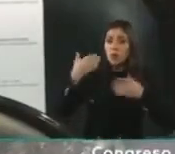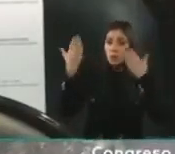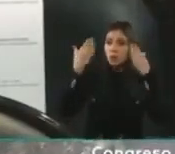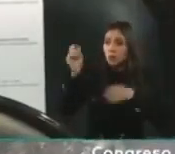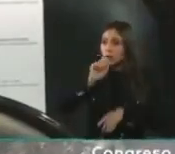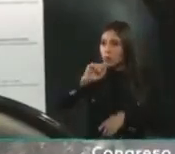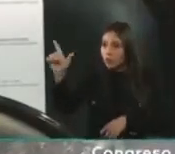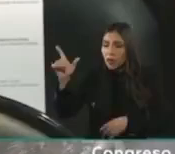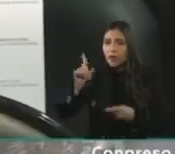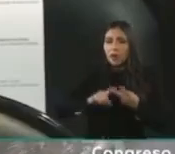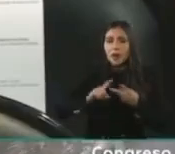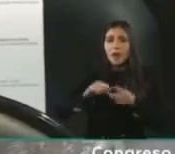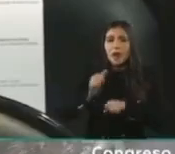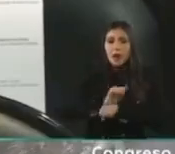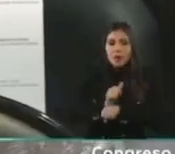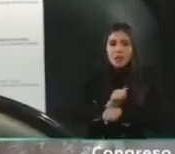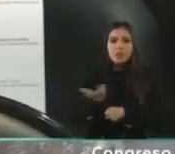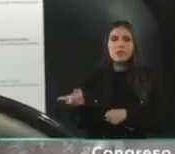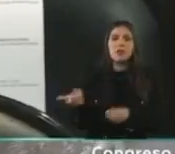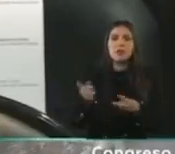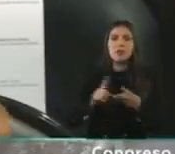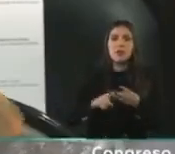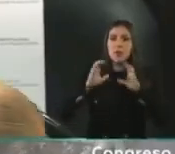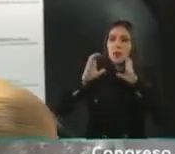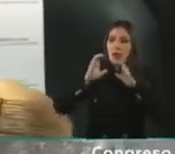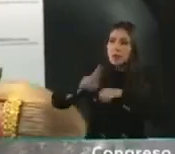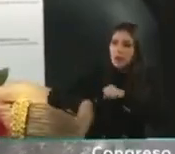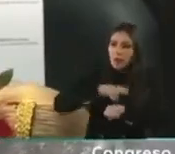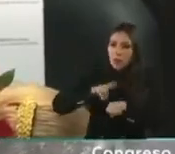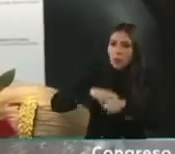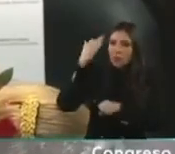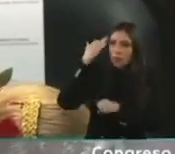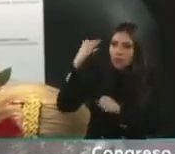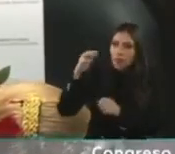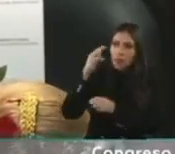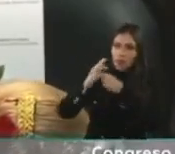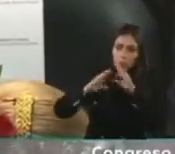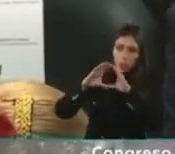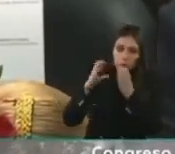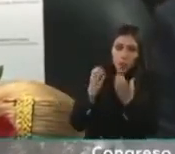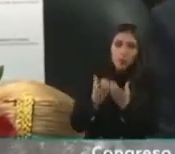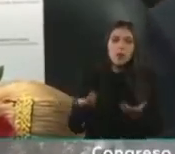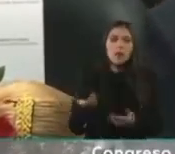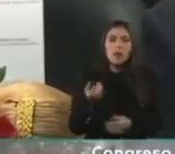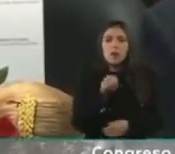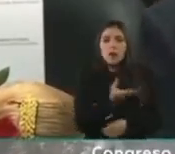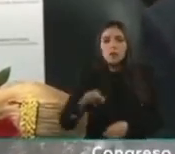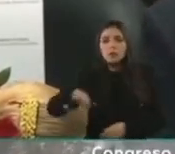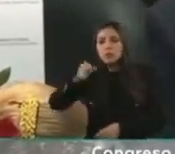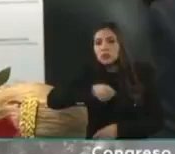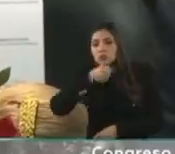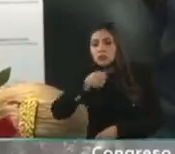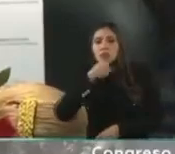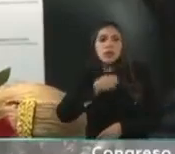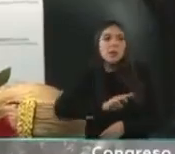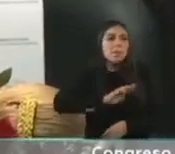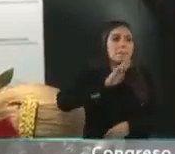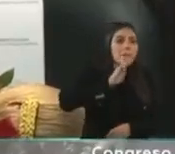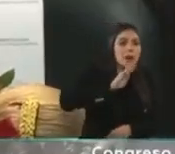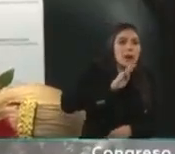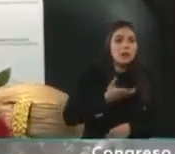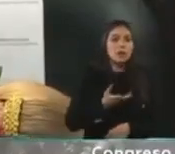artistas, a los ambientalistas, a los adultos mayores, a las madres buscadoras, a los enfermos, a